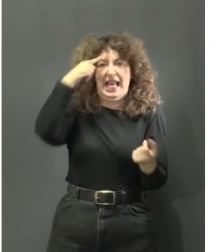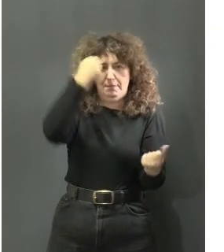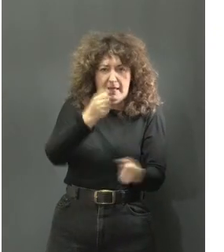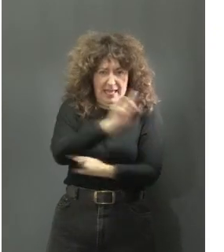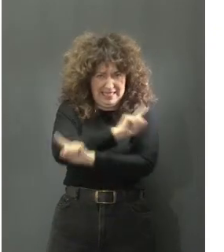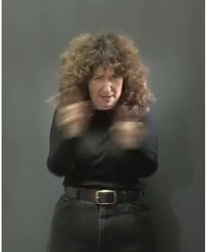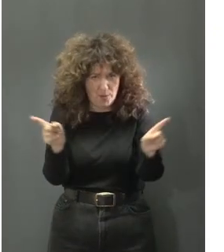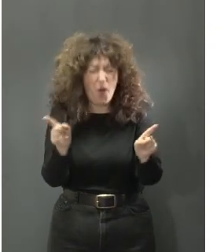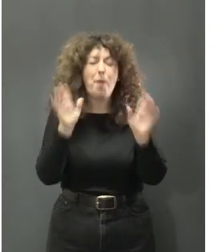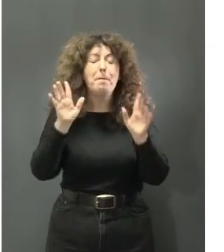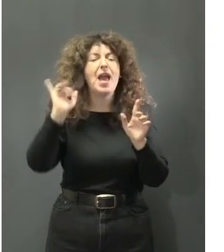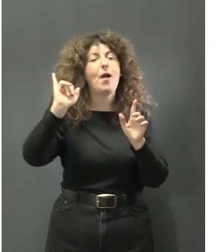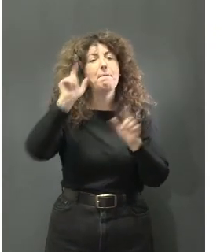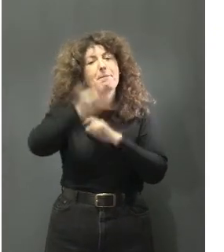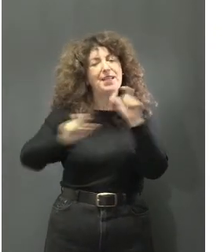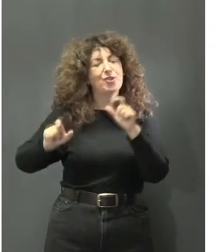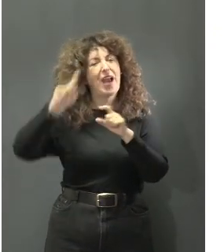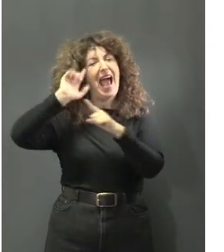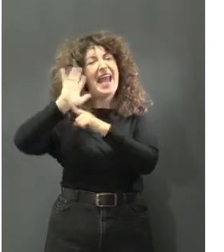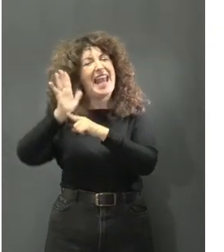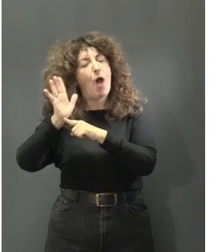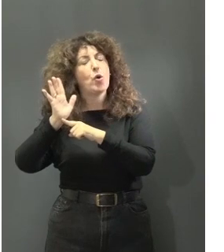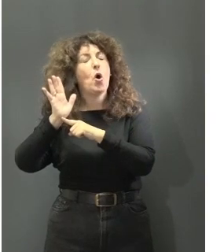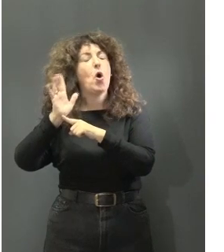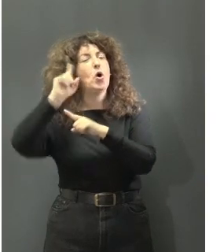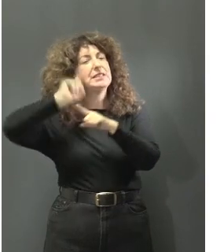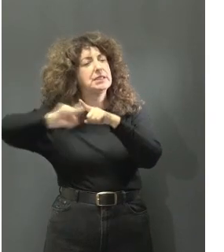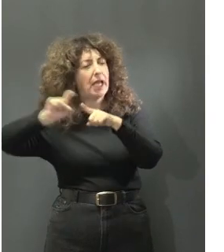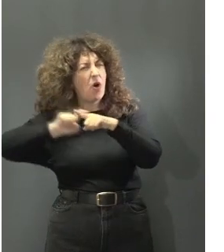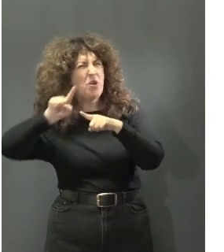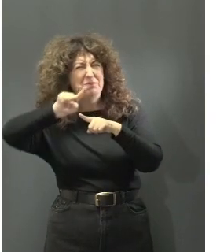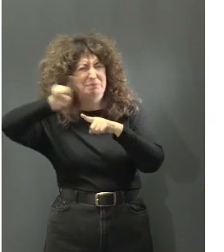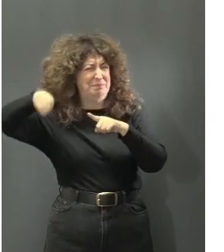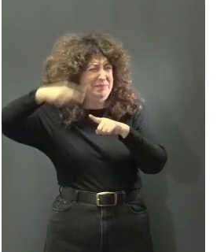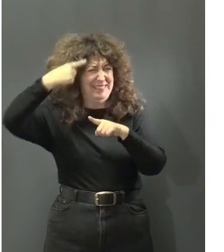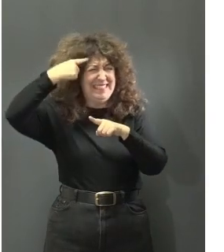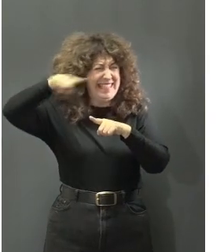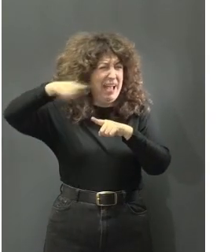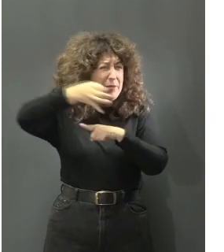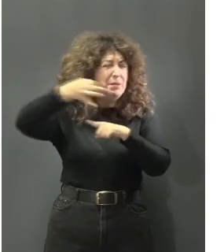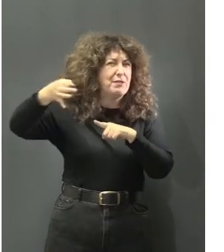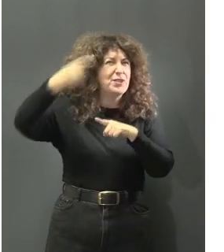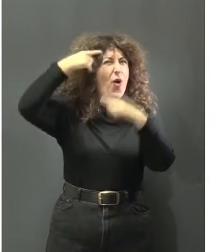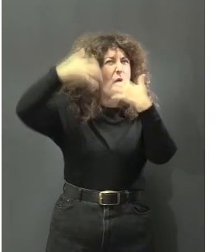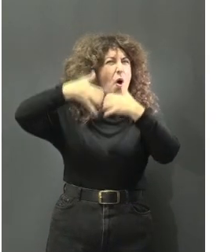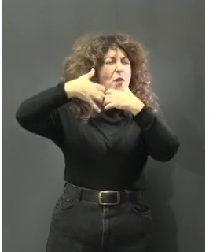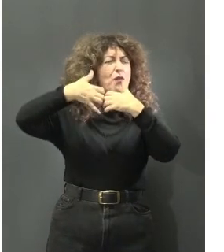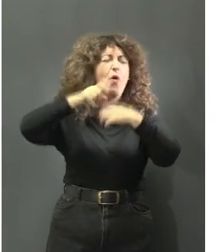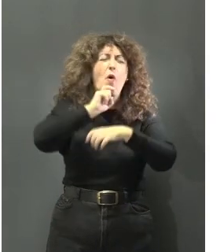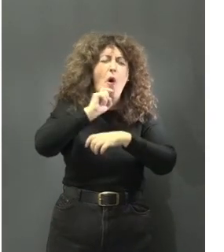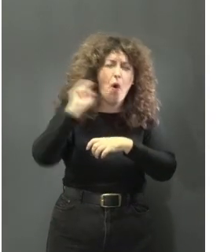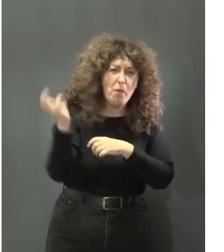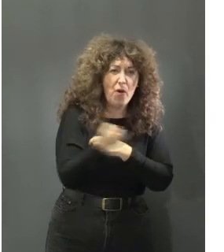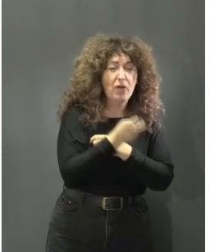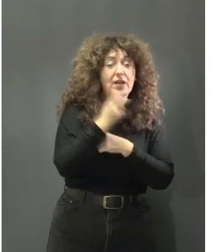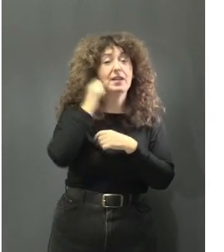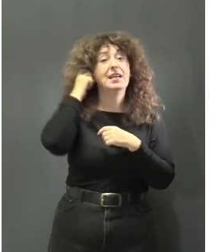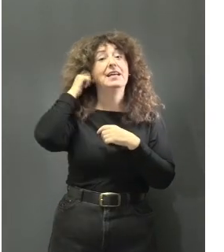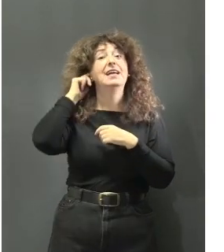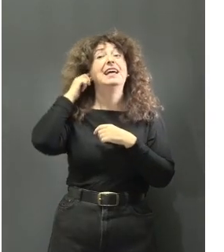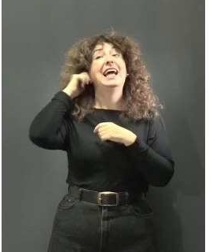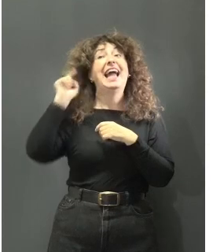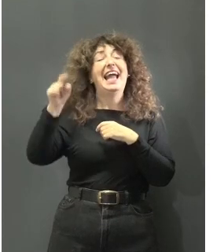pero que hay neuropsicólogos, hay personas que saben muchísimo del funcionamiento cognitivo, todo eso tiene que